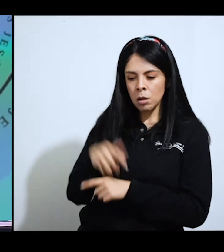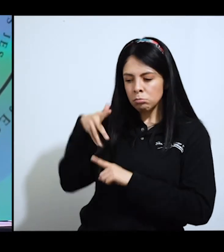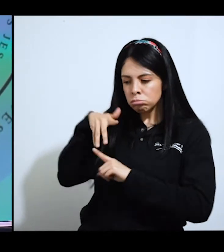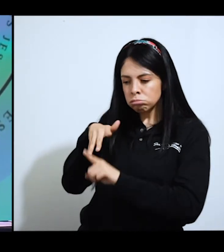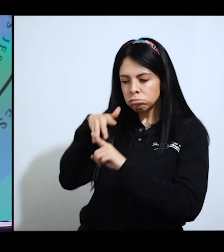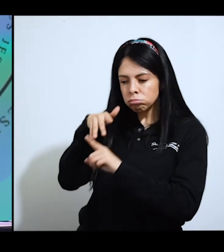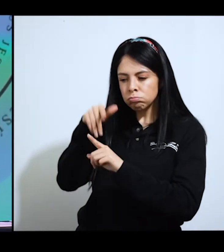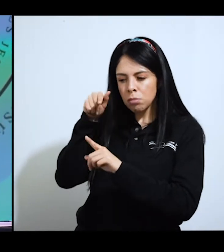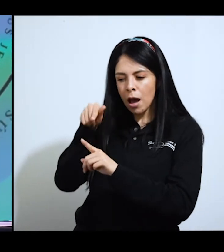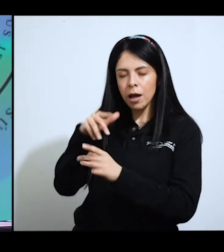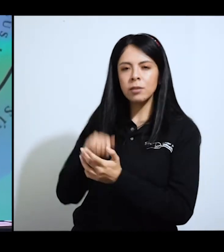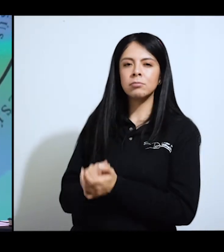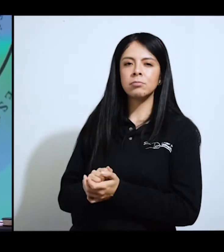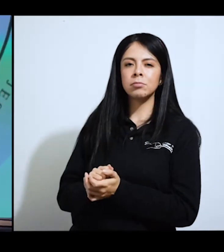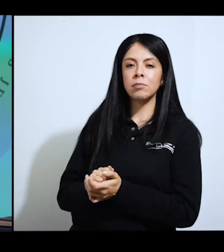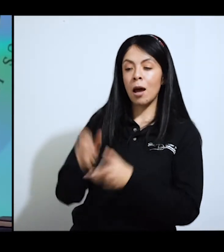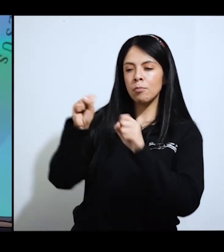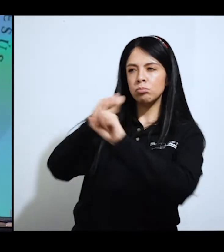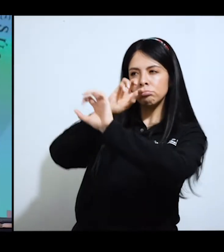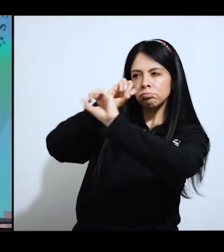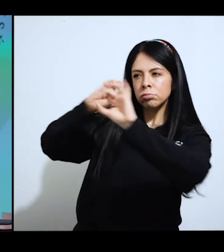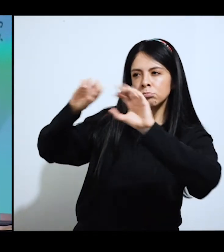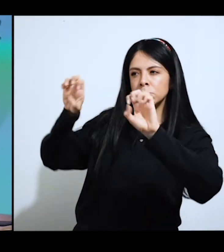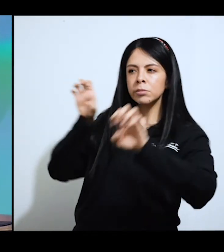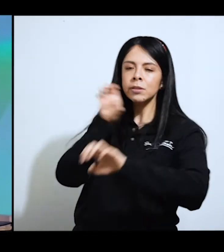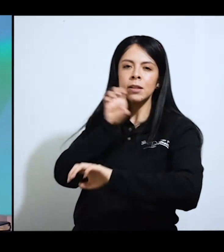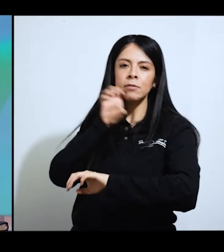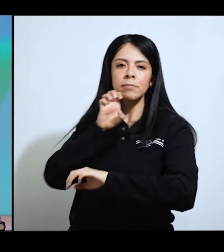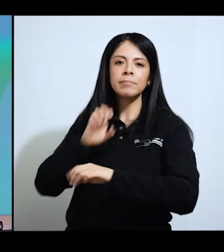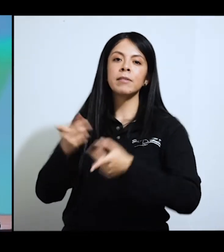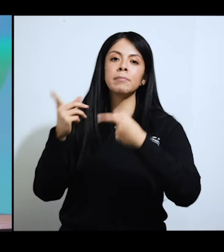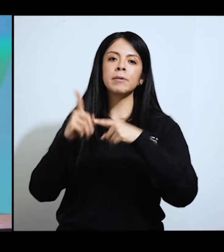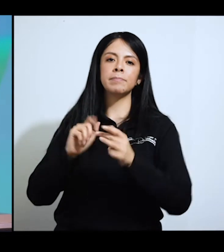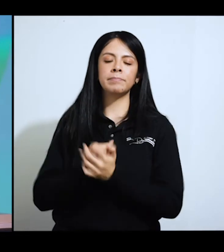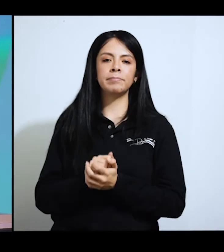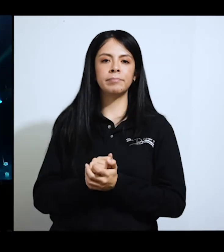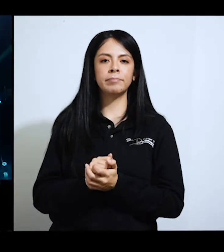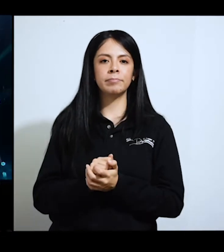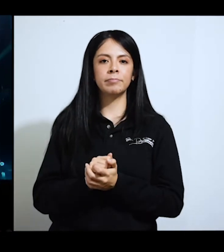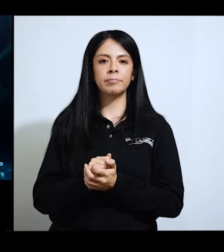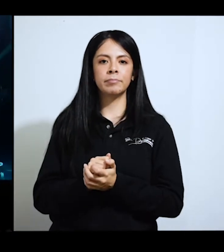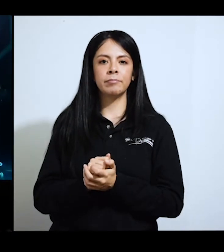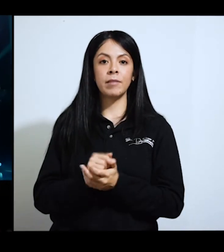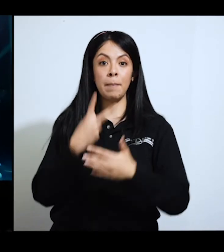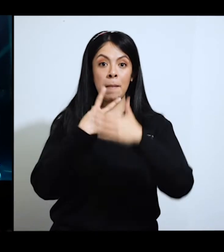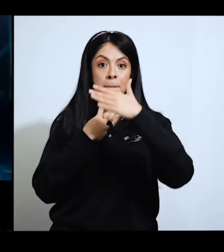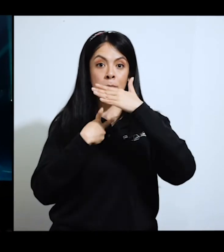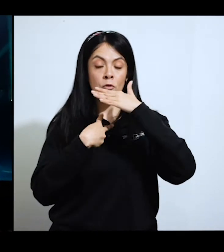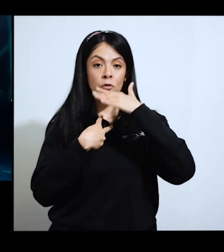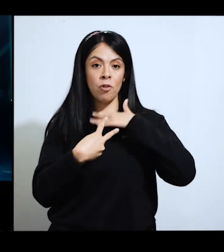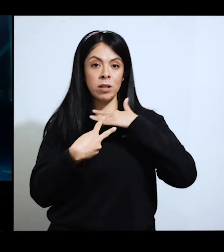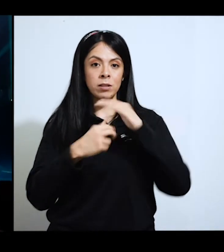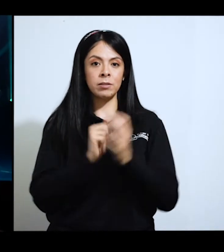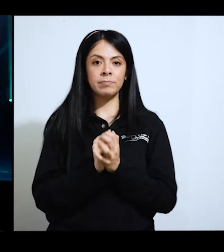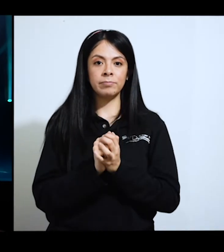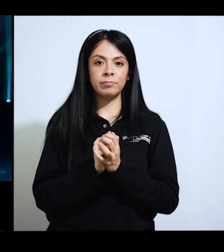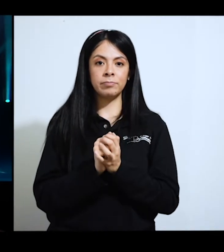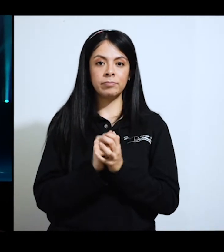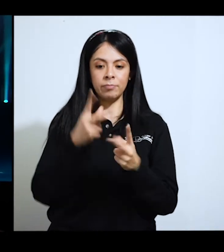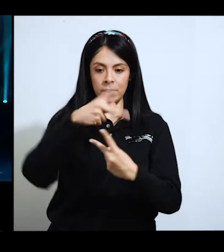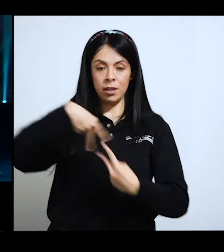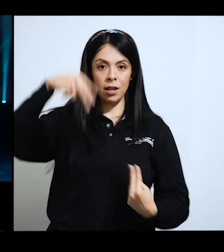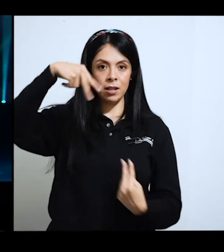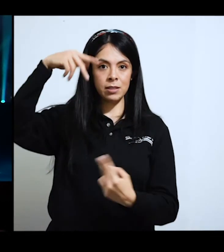usado, o esa serpiente fue usada por Satanás para engañarla y tentarla. También vemos al